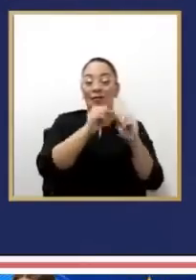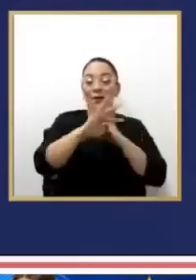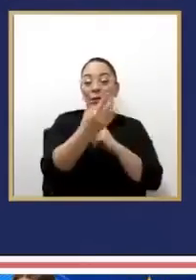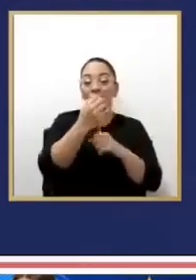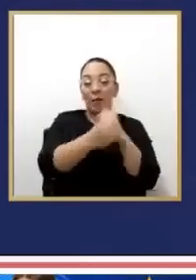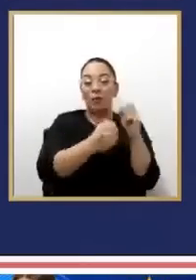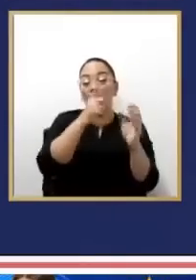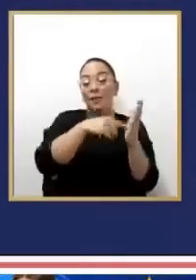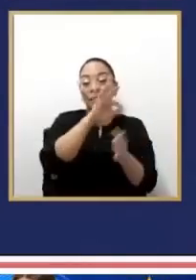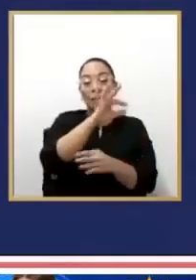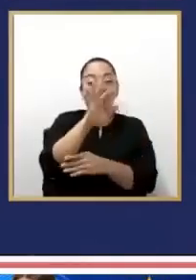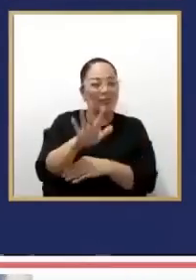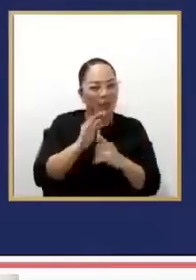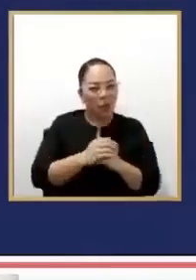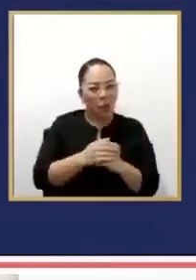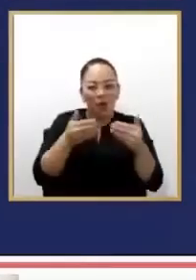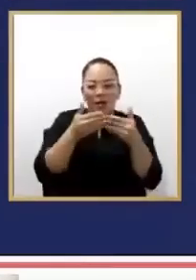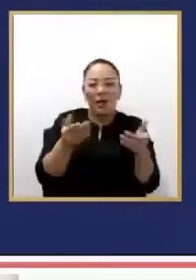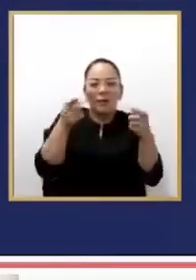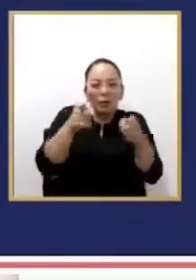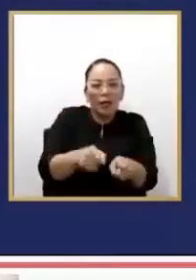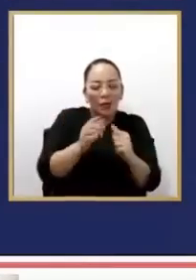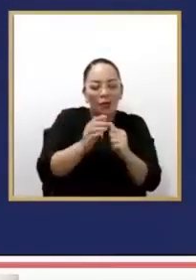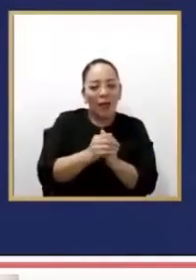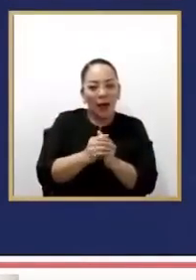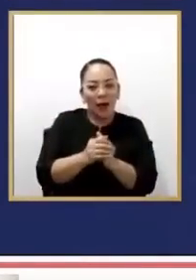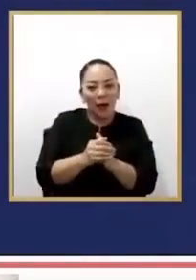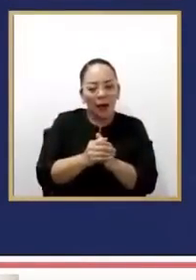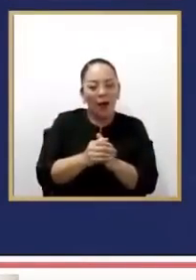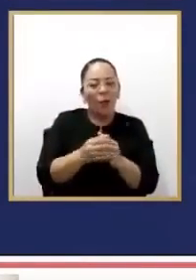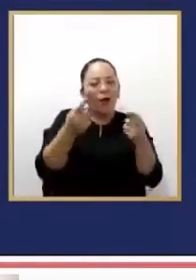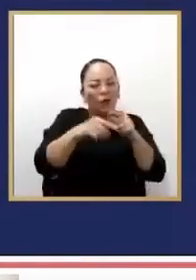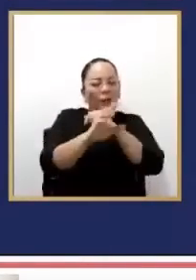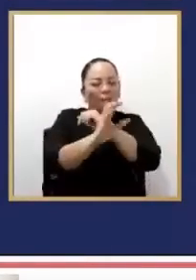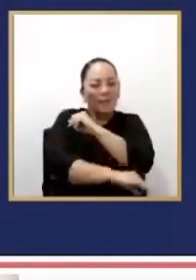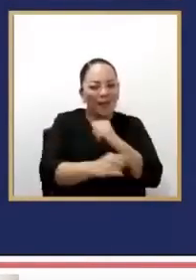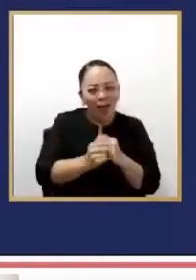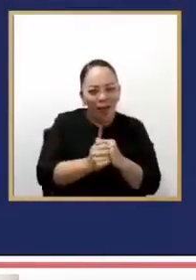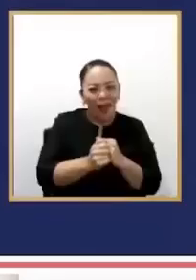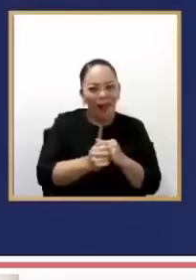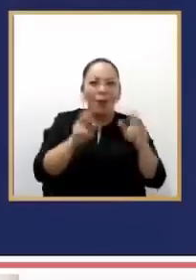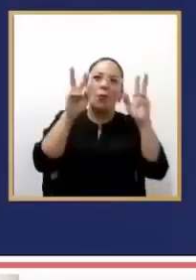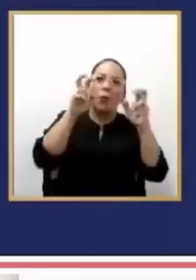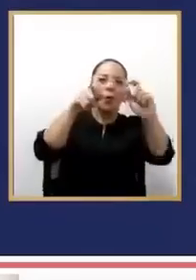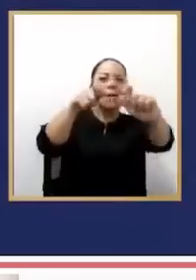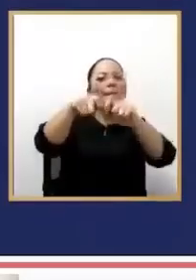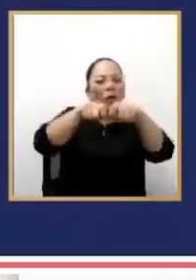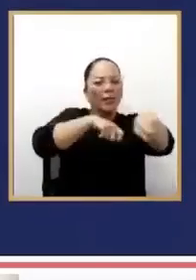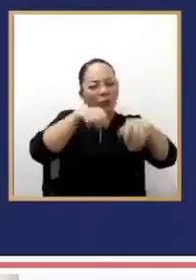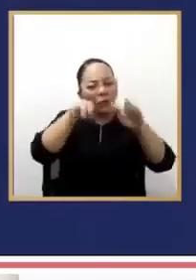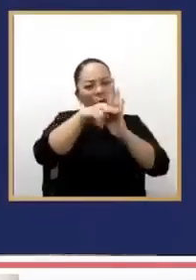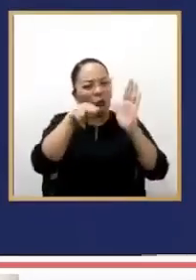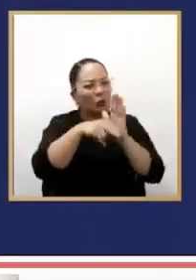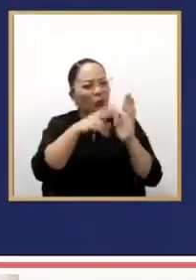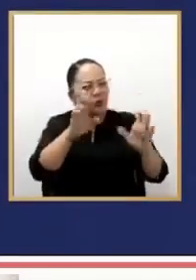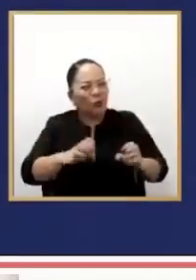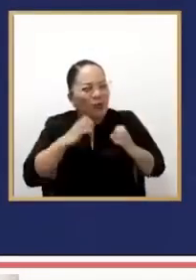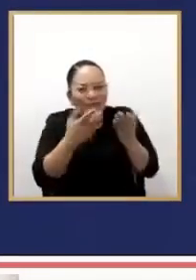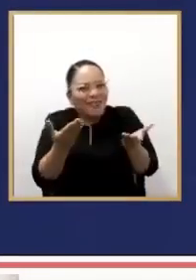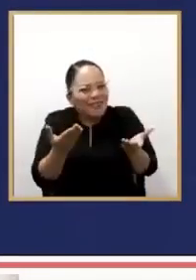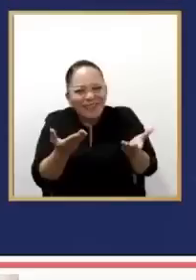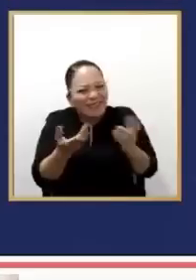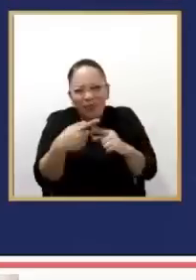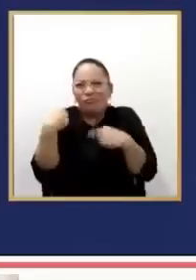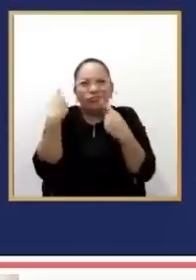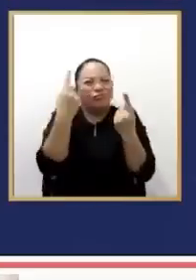95, y abren una causa penal en virtud de una presunta violación a una norma que no existe desde